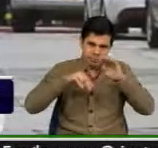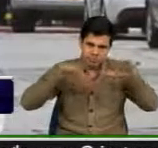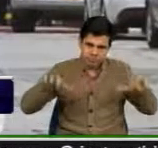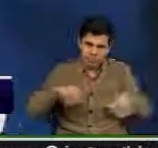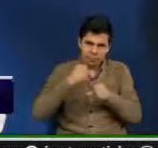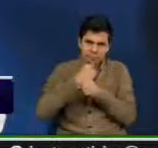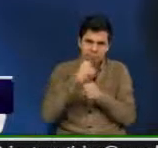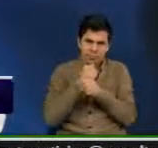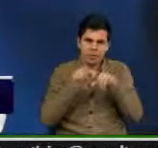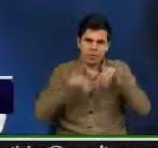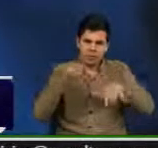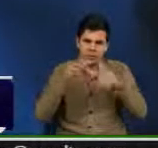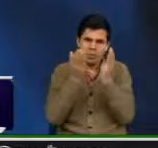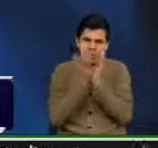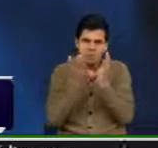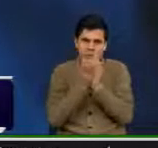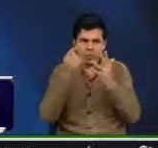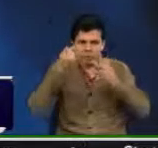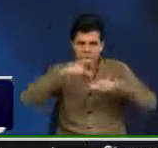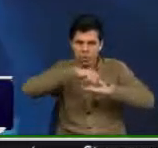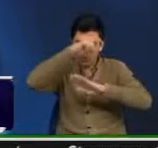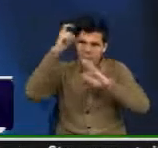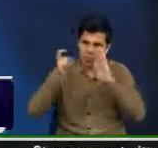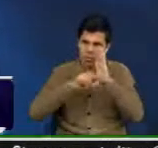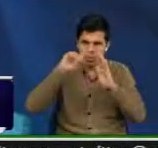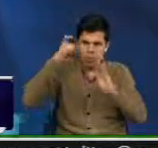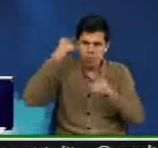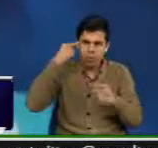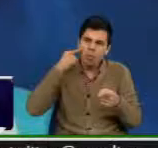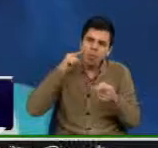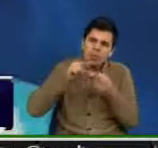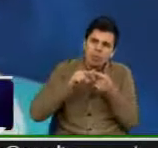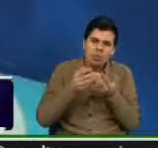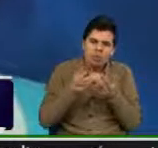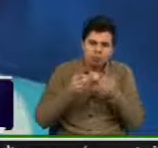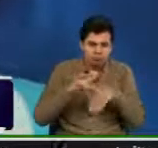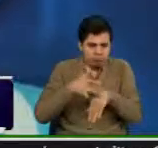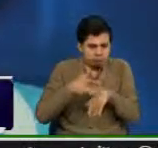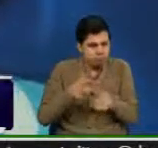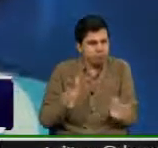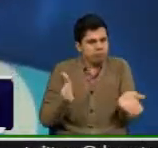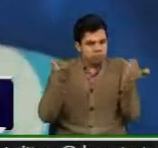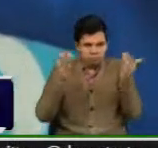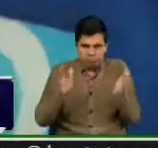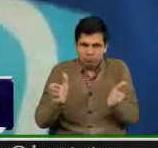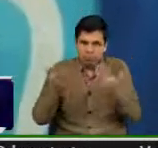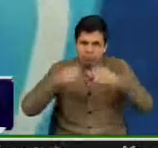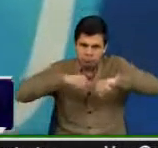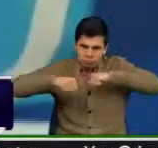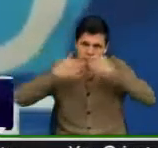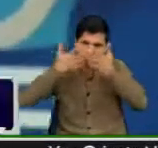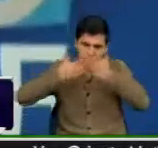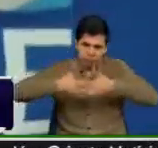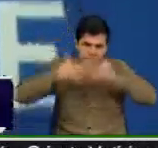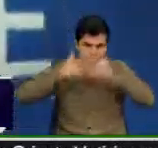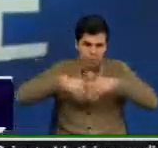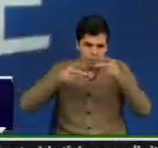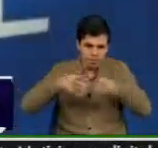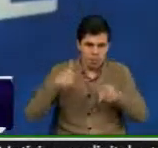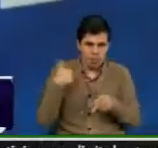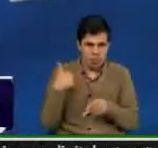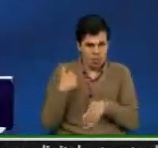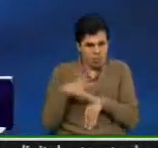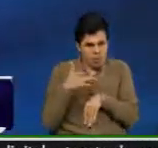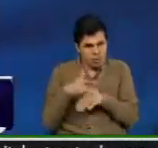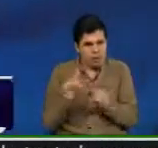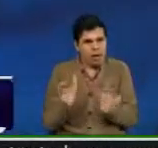parte de la Secretaría de Educación Departamental y del gobernador es precisamente incentivar la productividad de los jóvenes que